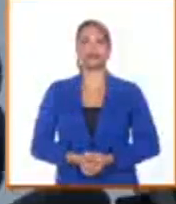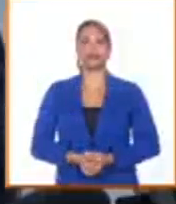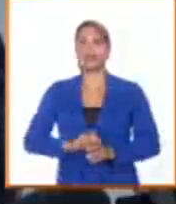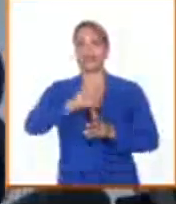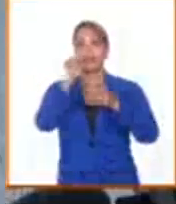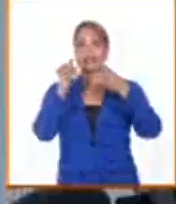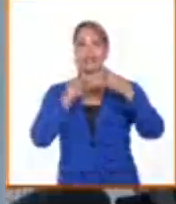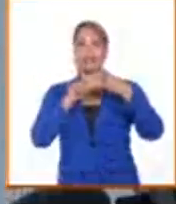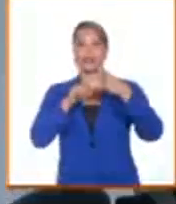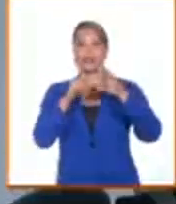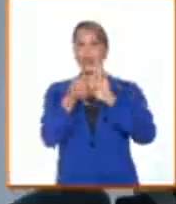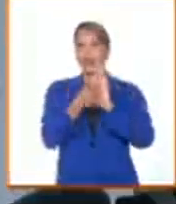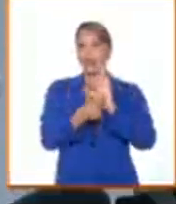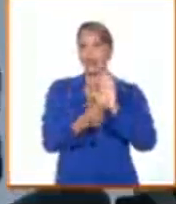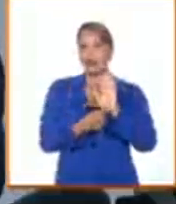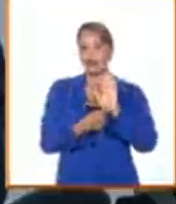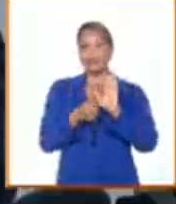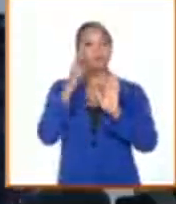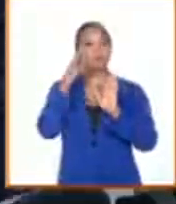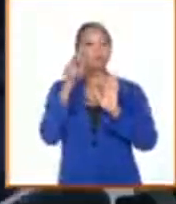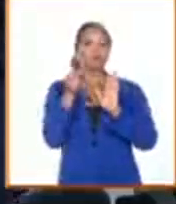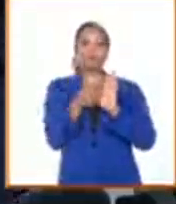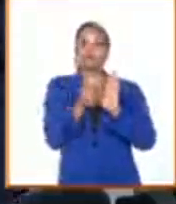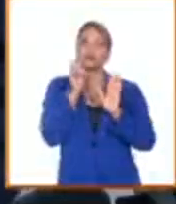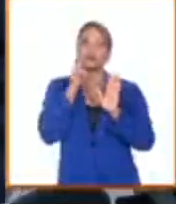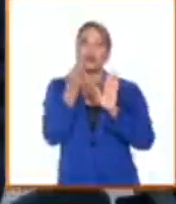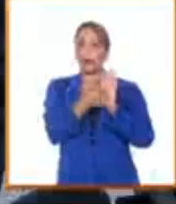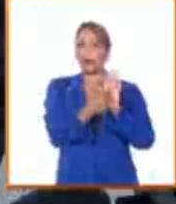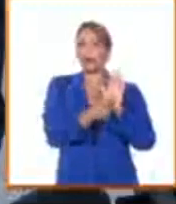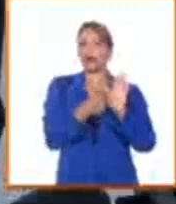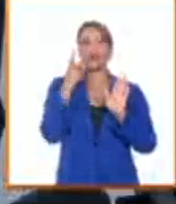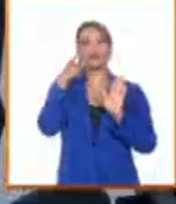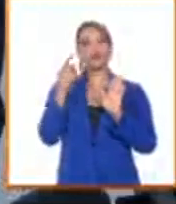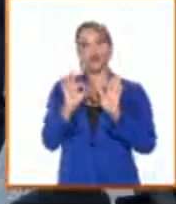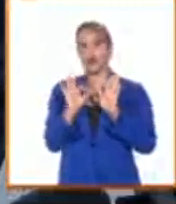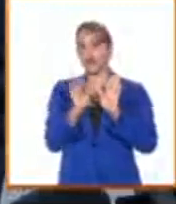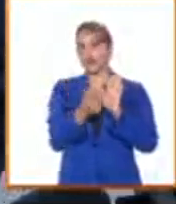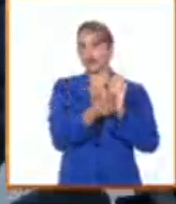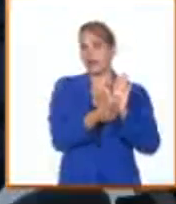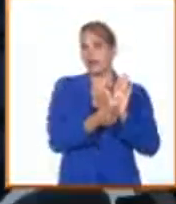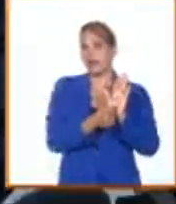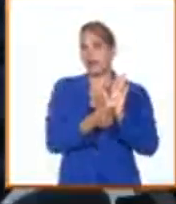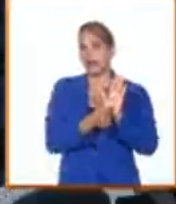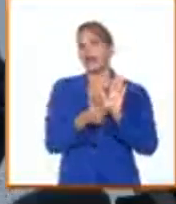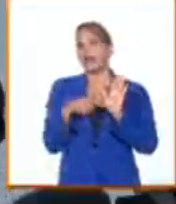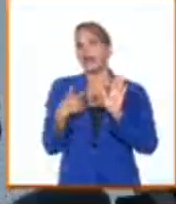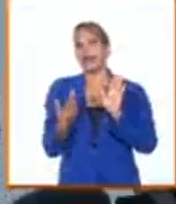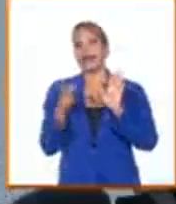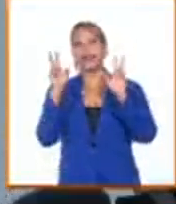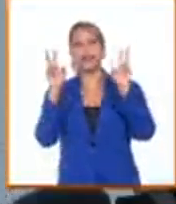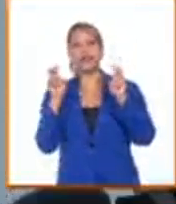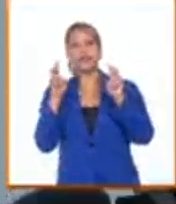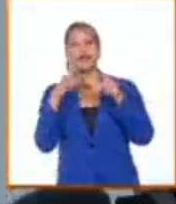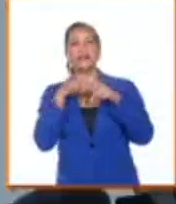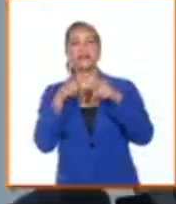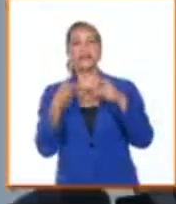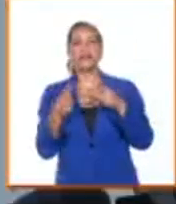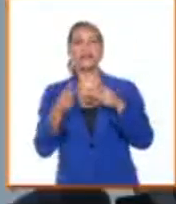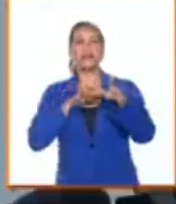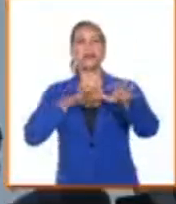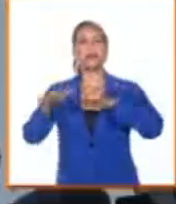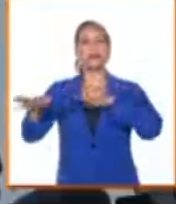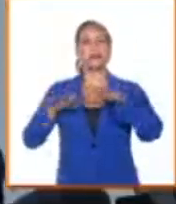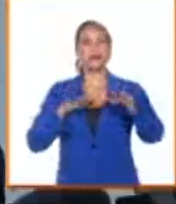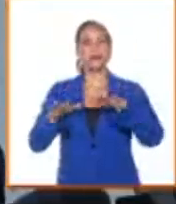que tampoco aparece en ninguna de las disposiciones normativas consultadas es el tema de la formación, preparación